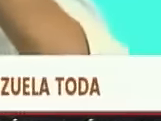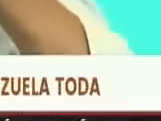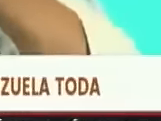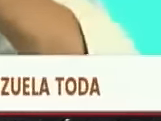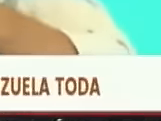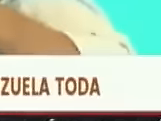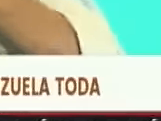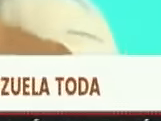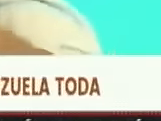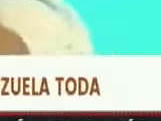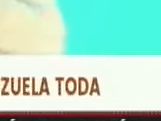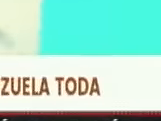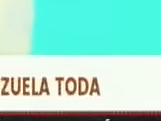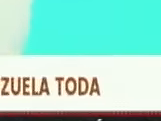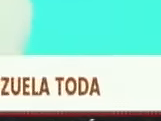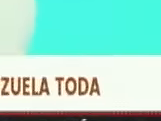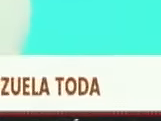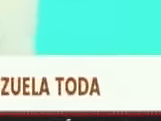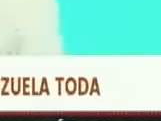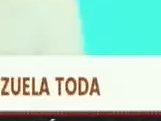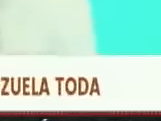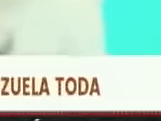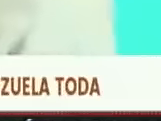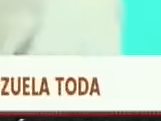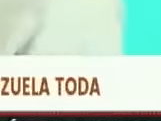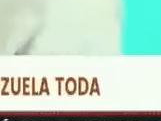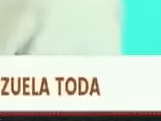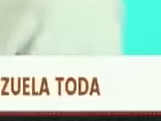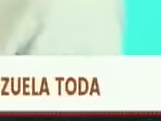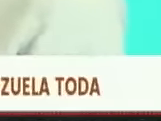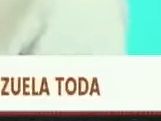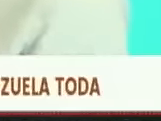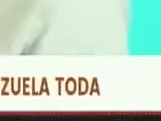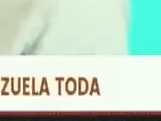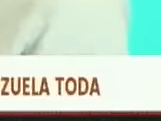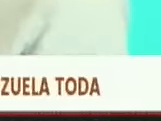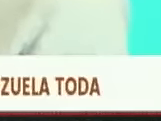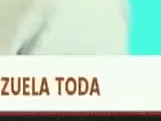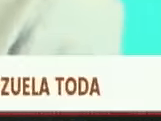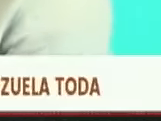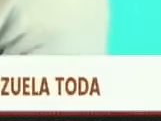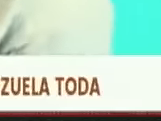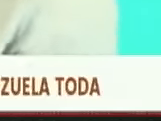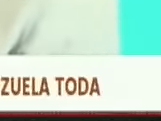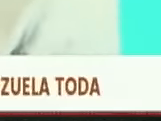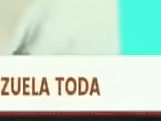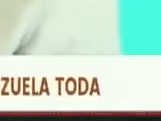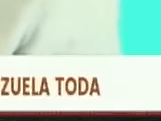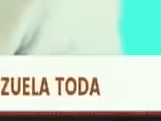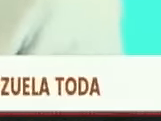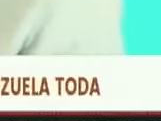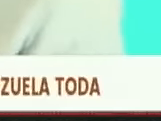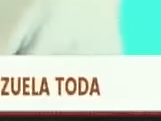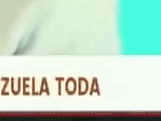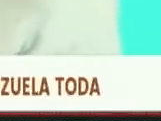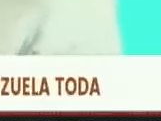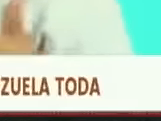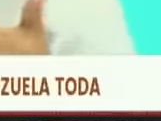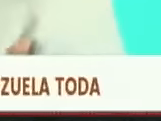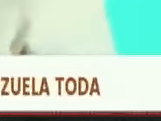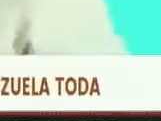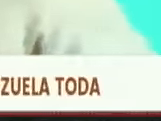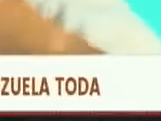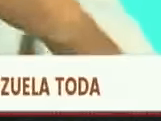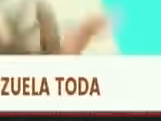que que haga que todas las instituciones cumplan lo que ayer dijimos los venezolanos y las venezolanas ya tú generaba algunas